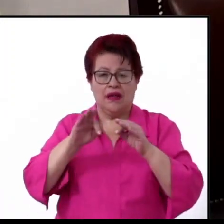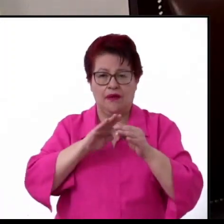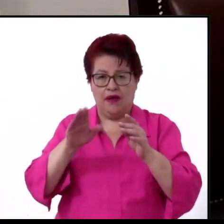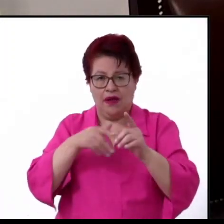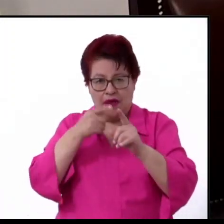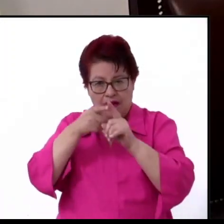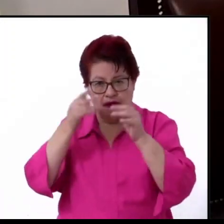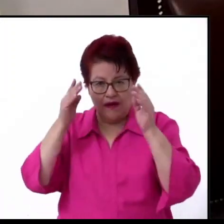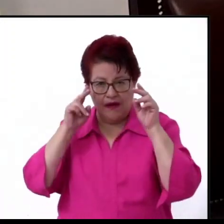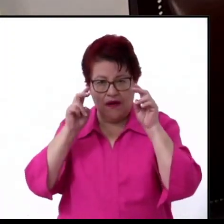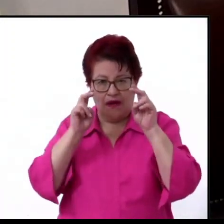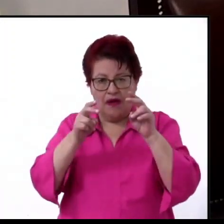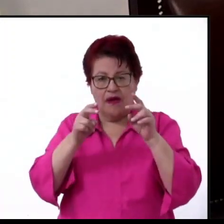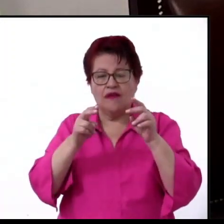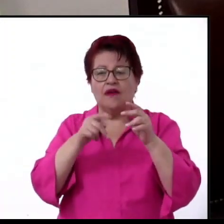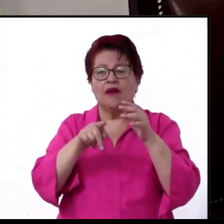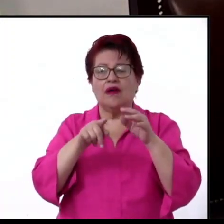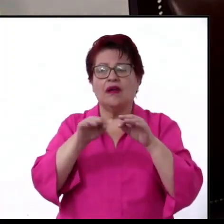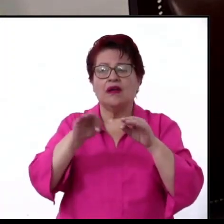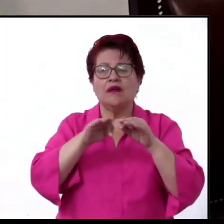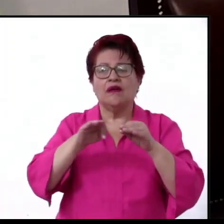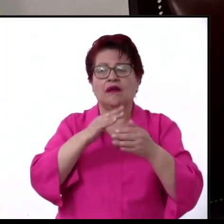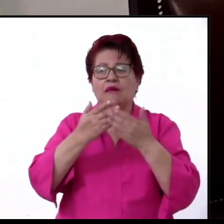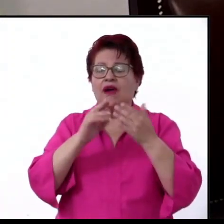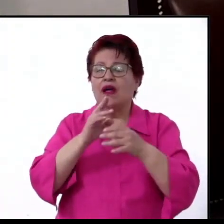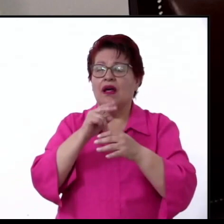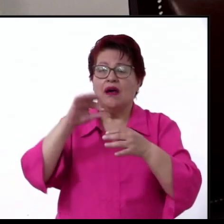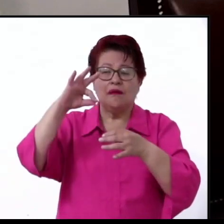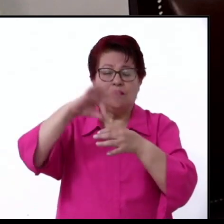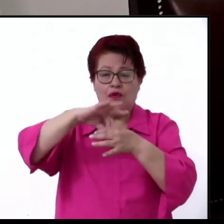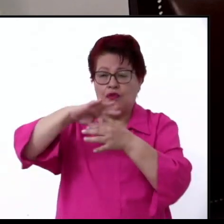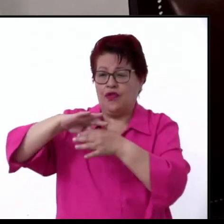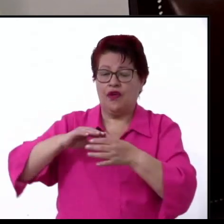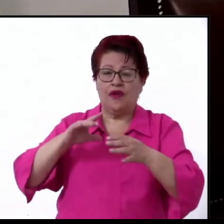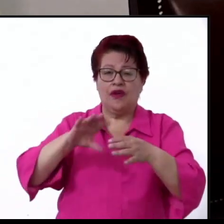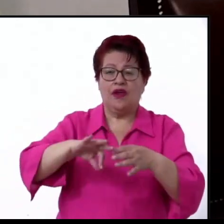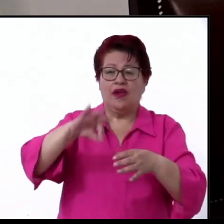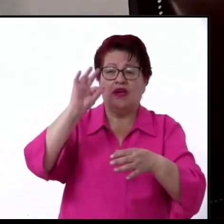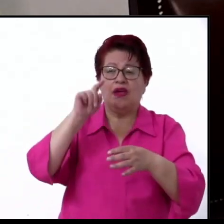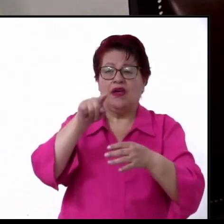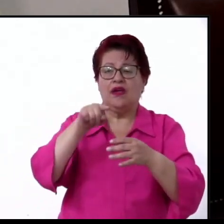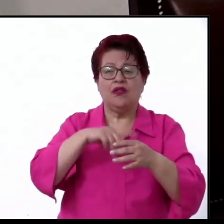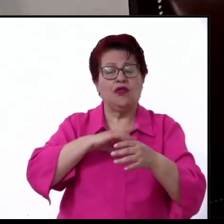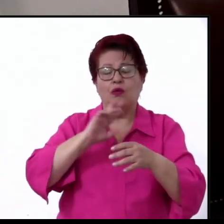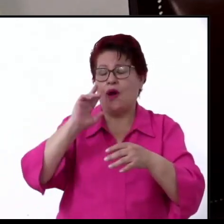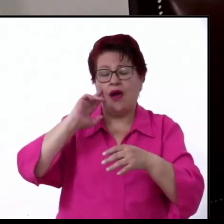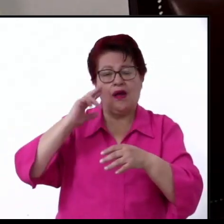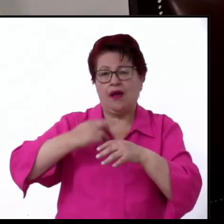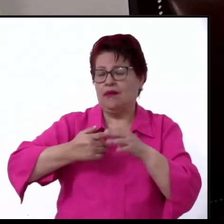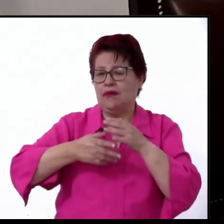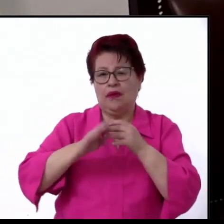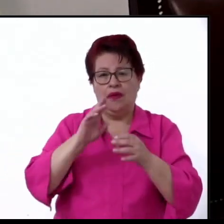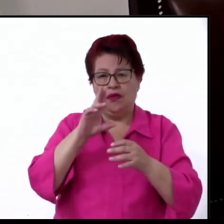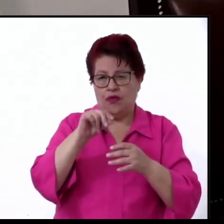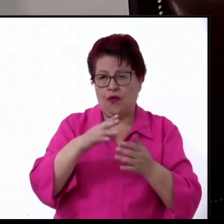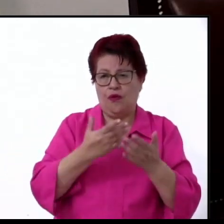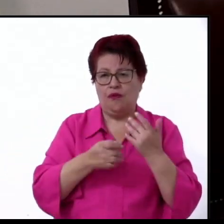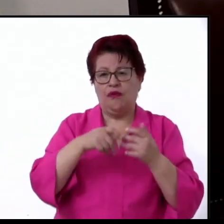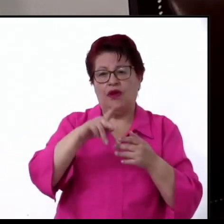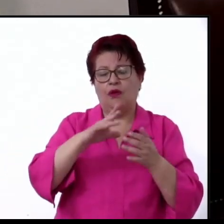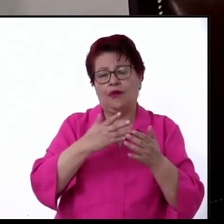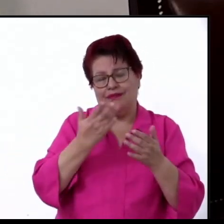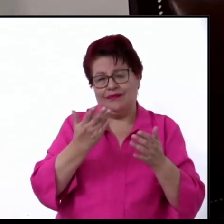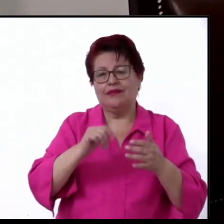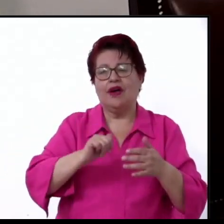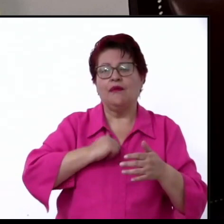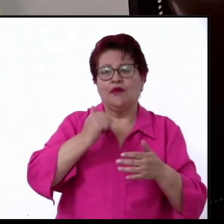que realmente, pues para lo que fuimos votados, para lo que fuimos electos. Yo sé que no es su responsabilidad, pero no está de